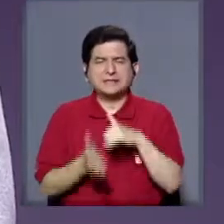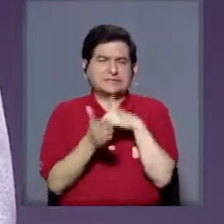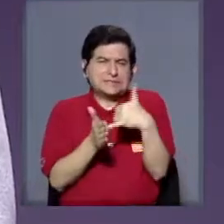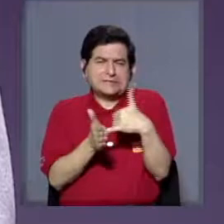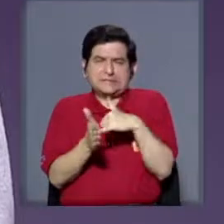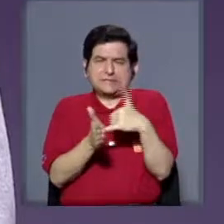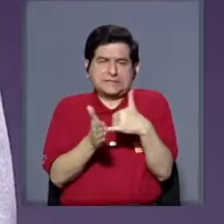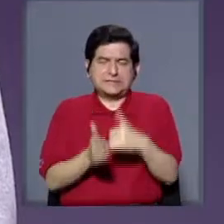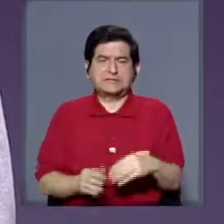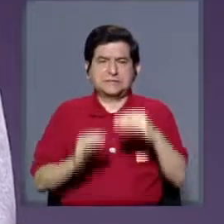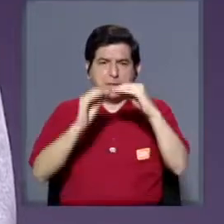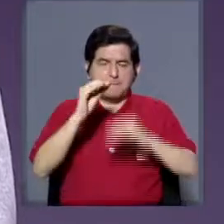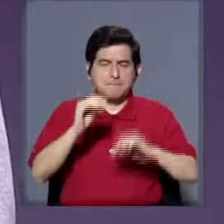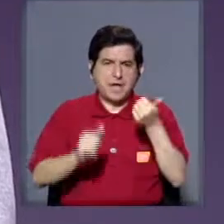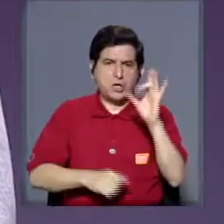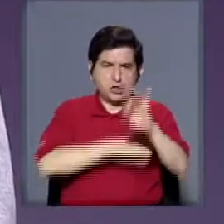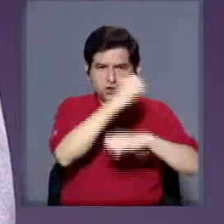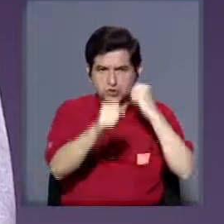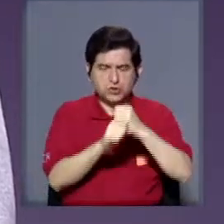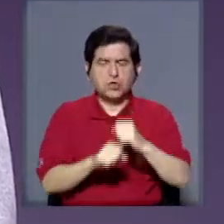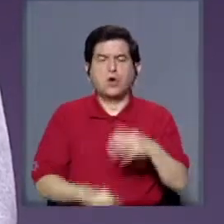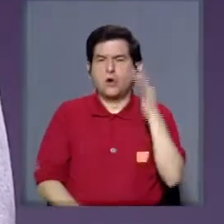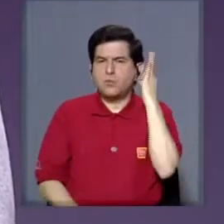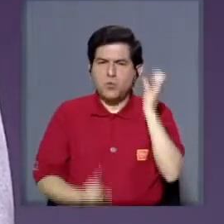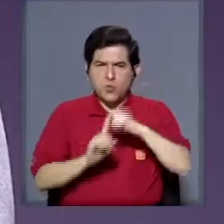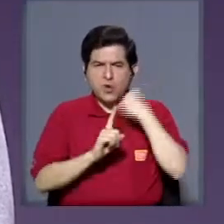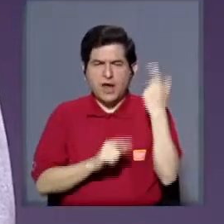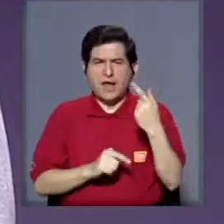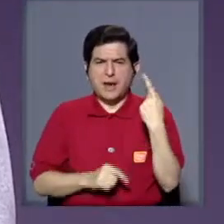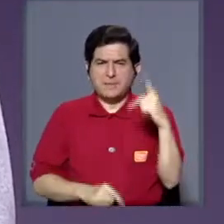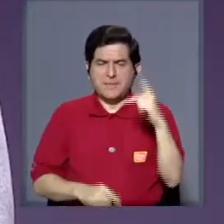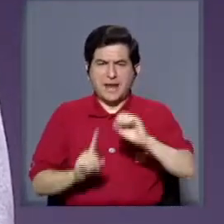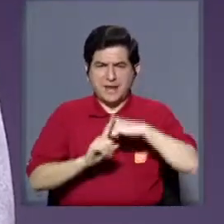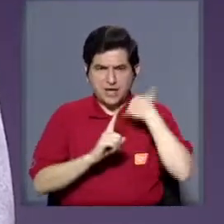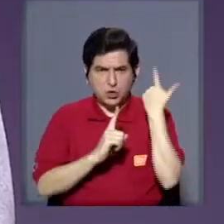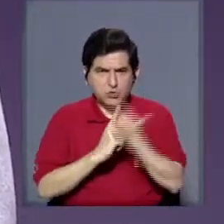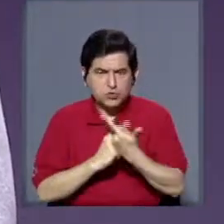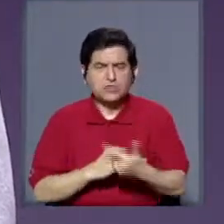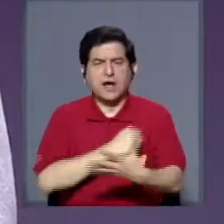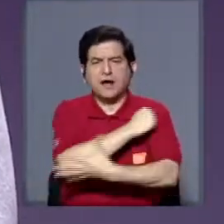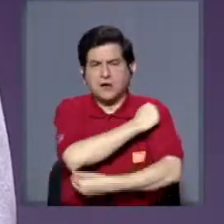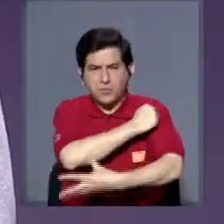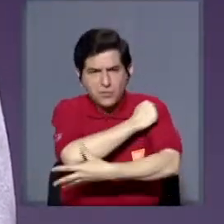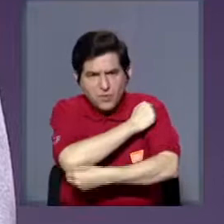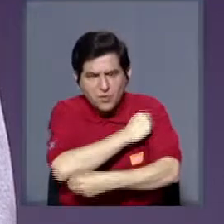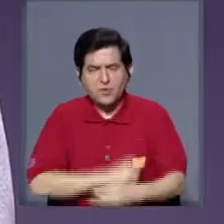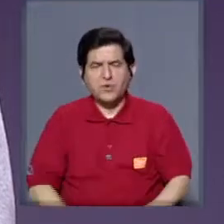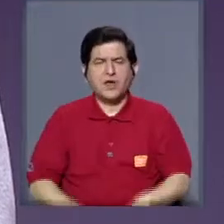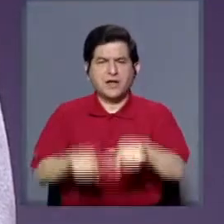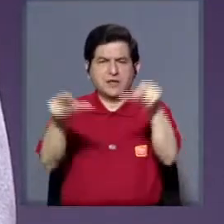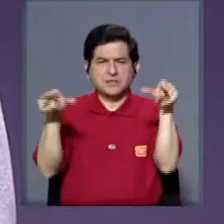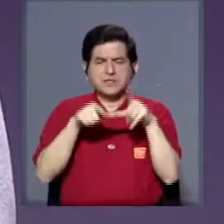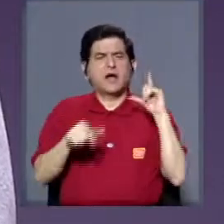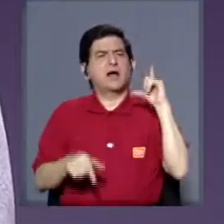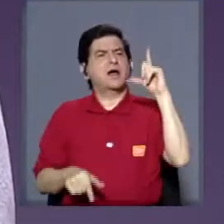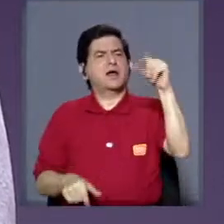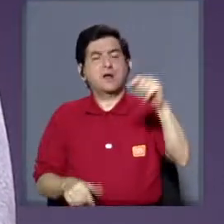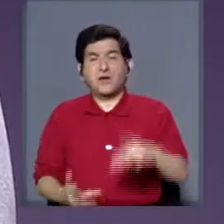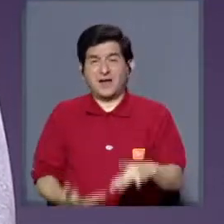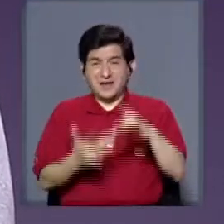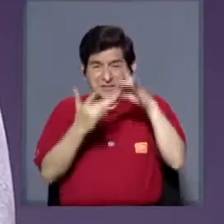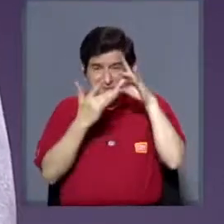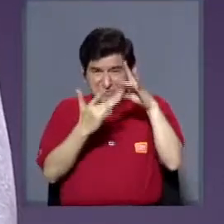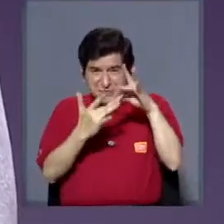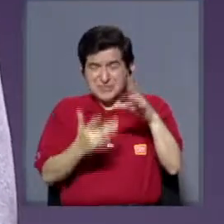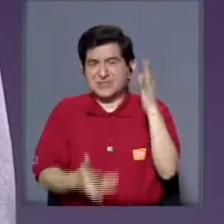menores de edad mujeres en situaciones de riesgo social pobreza en zonas rurales en especial